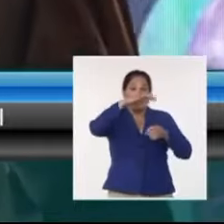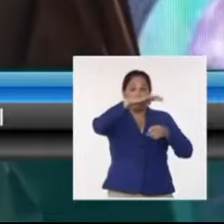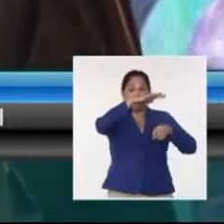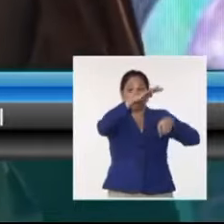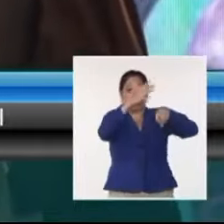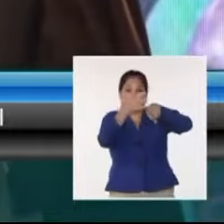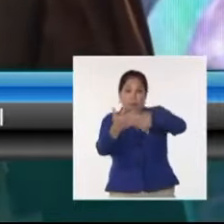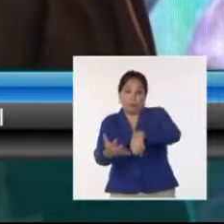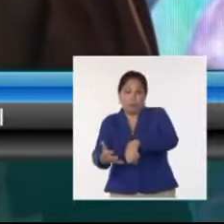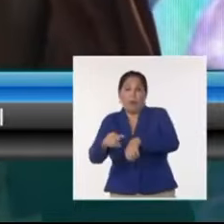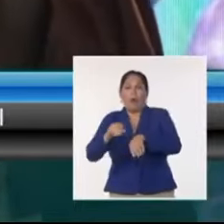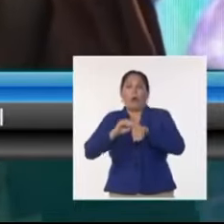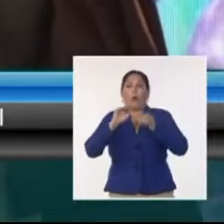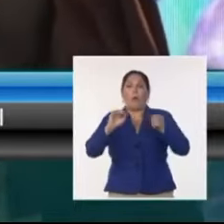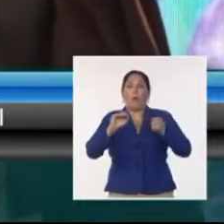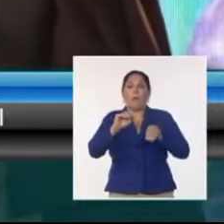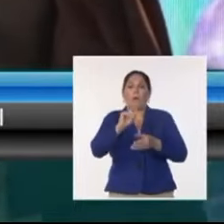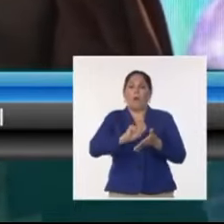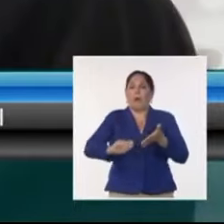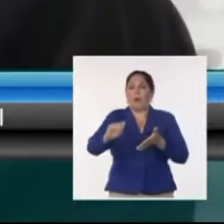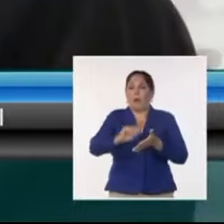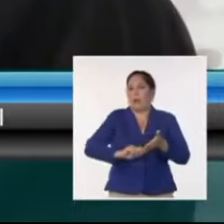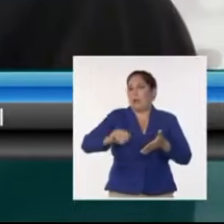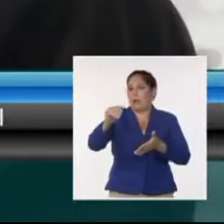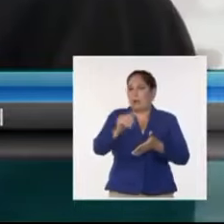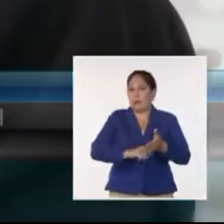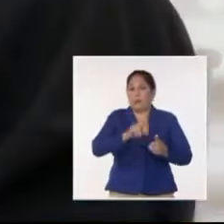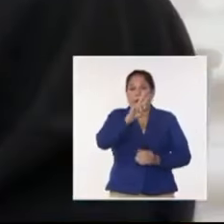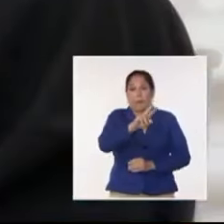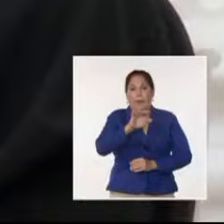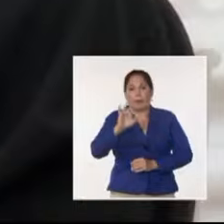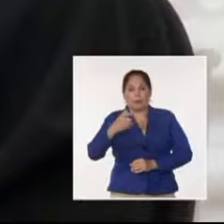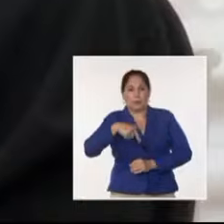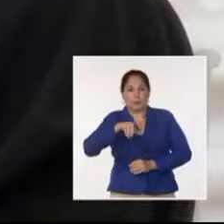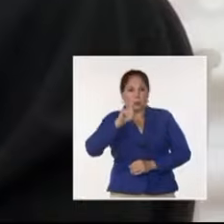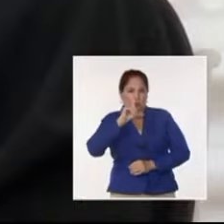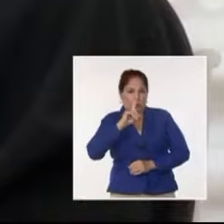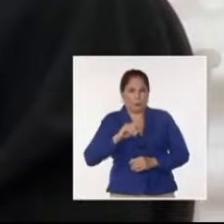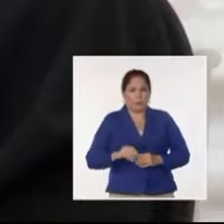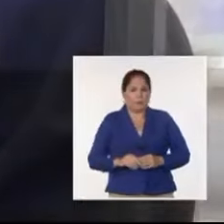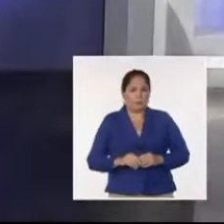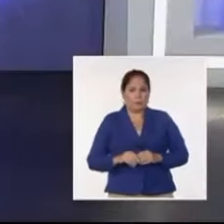nación persa convoca elecciones anticipadas para el 28 de junio